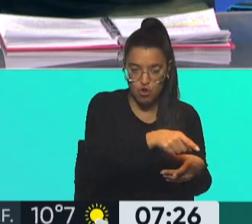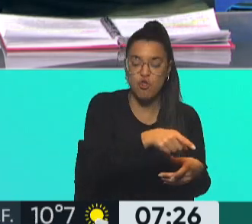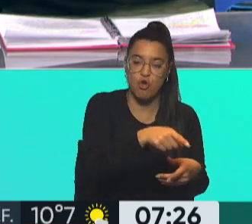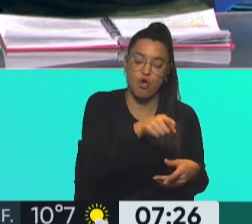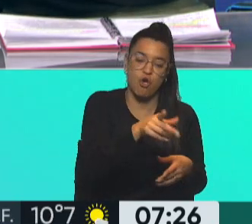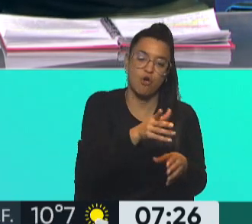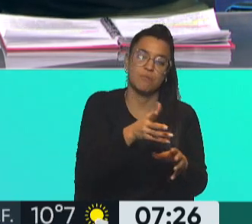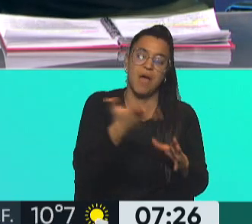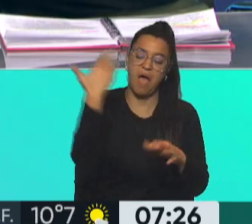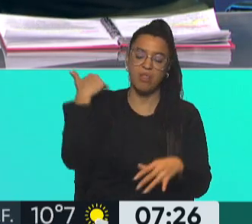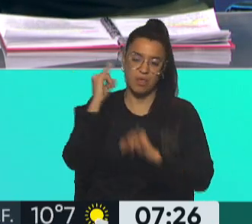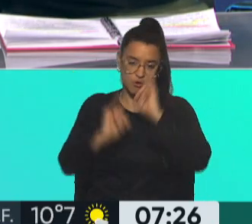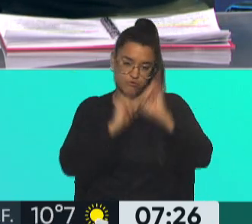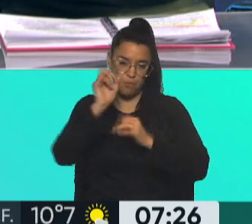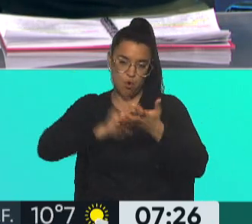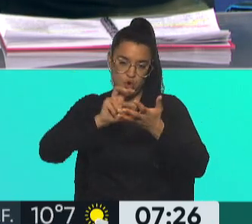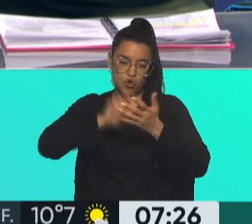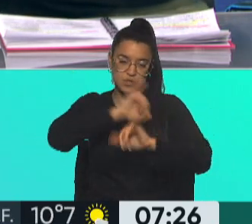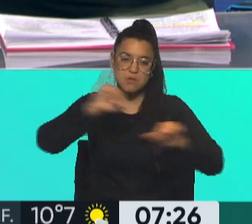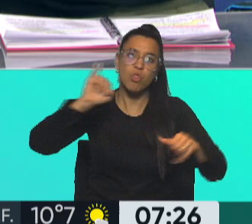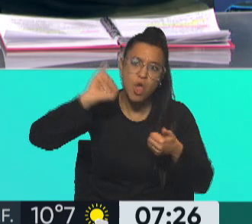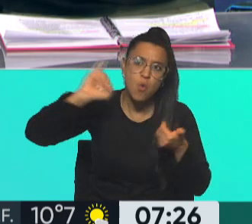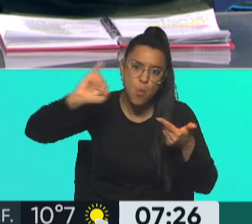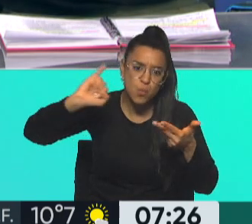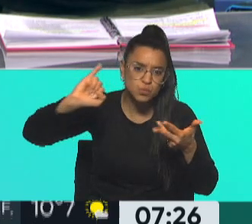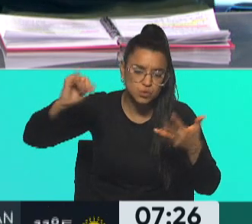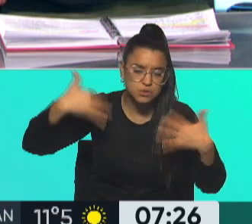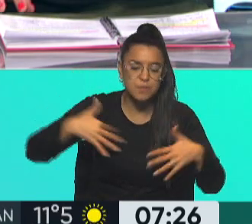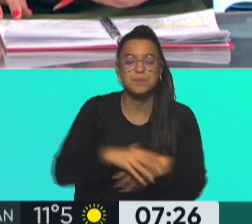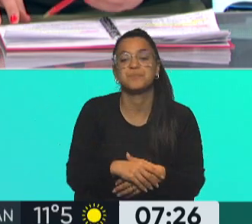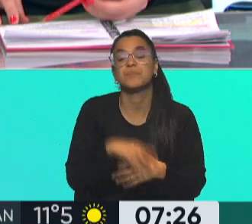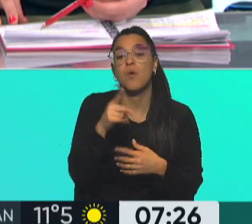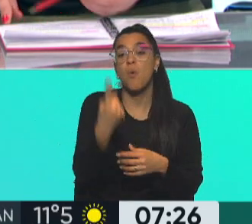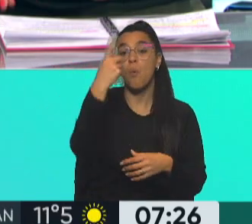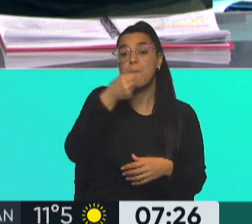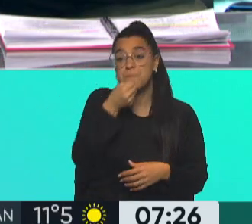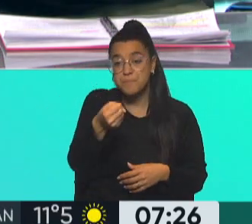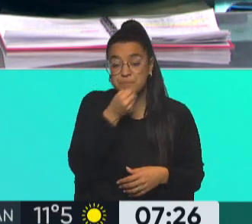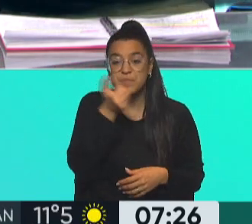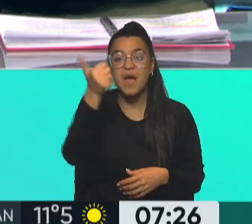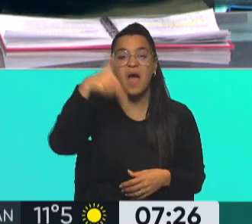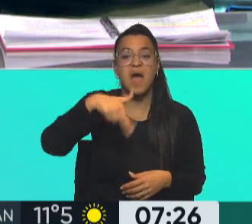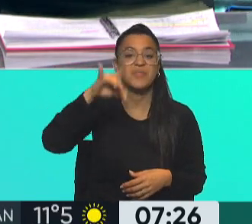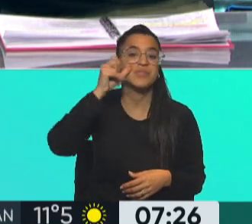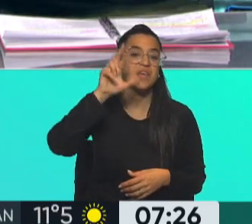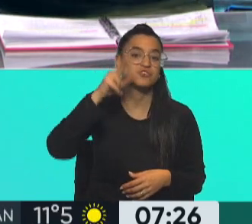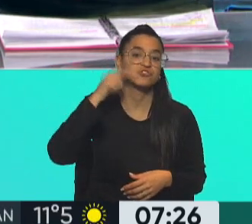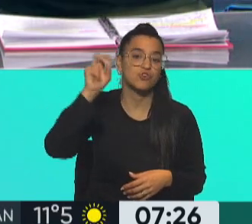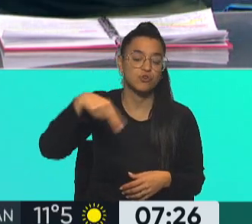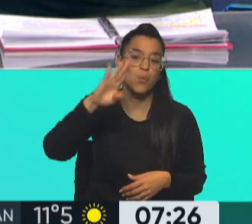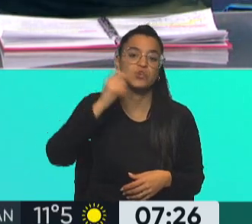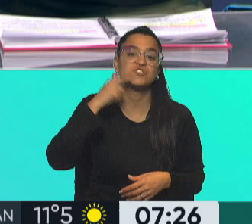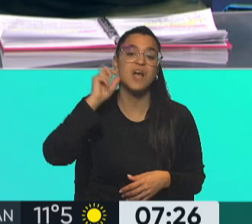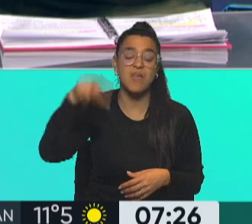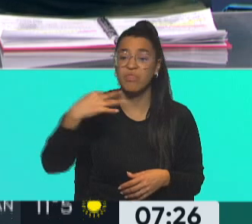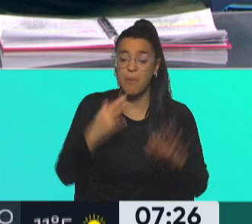anteriormente acá en el noticiero de estas denuncias. Bueno, uno de los periodistas, que es Anderson Boscan, él tuvo que irse